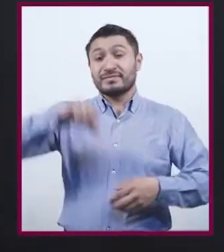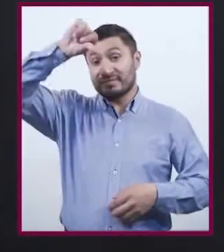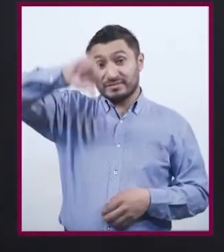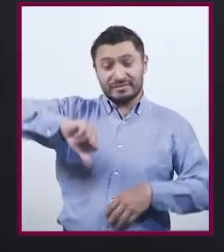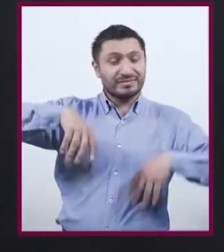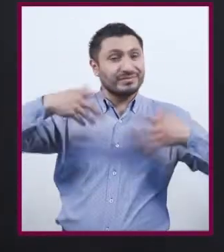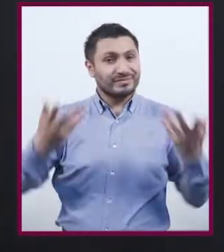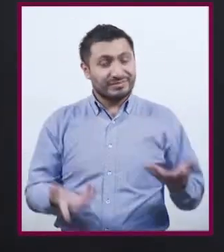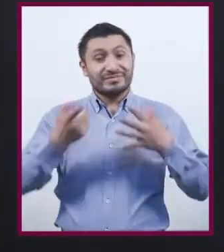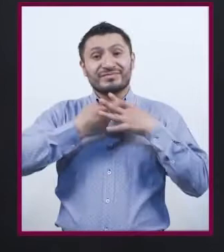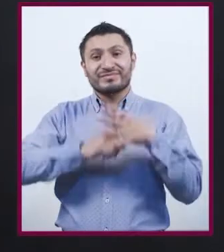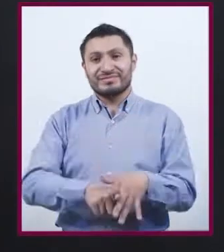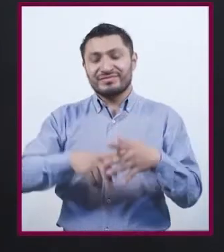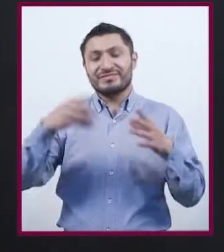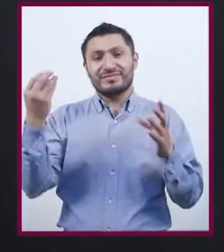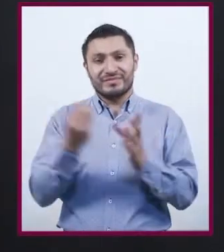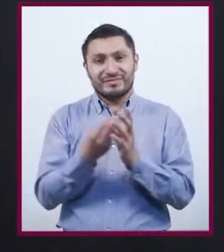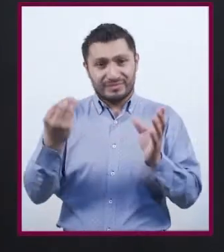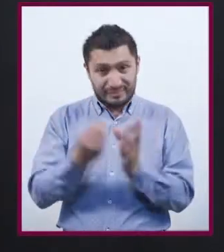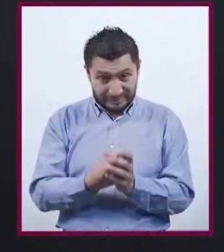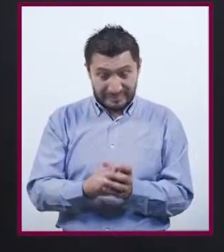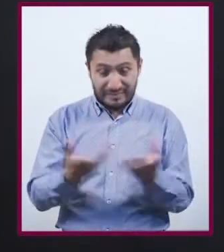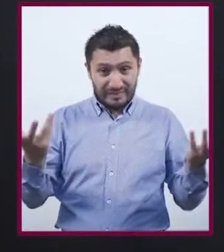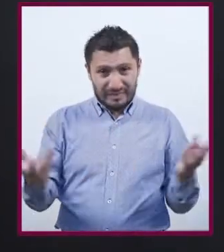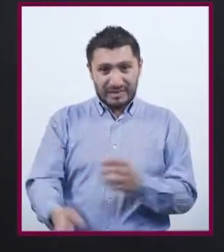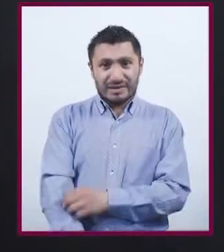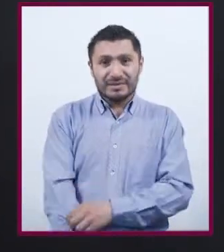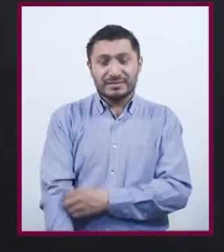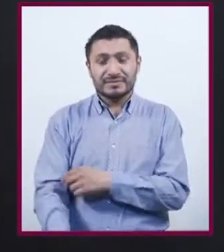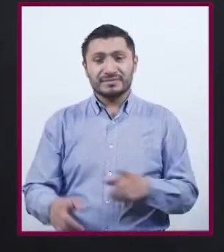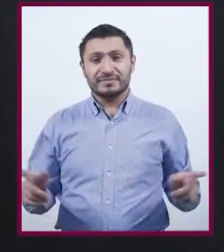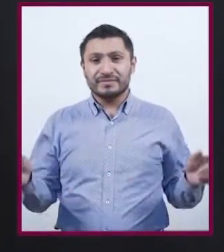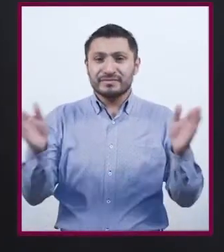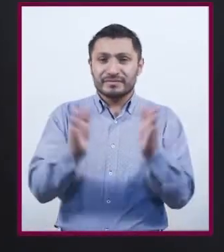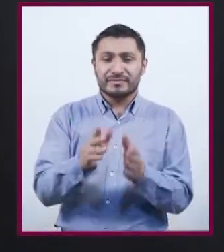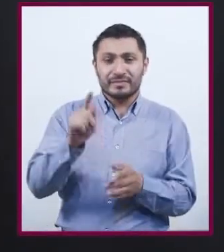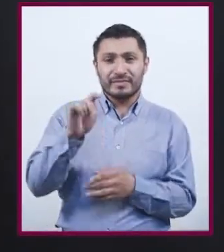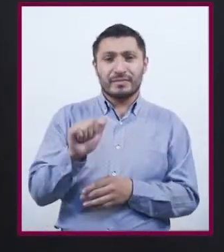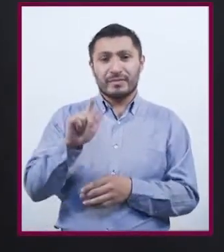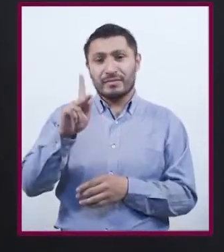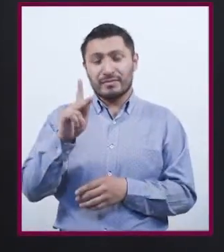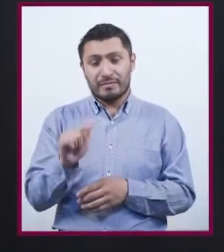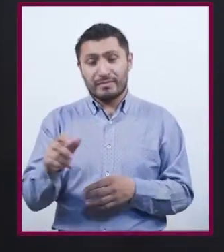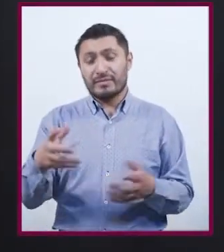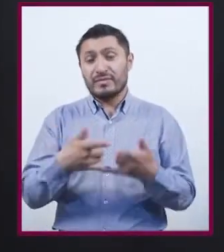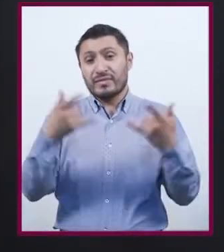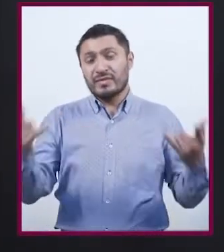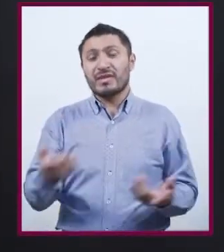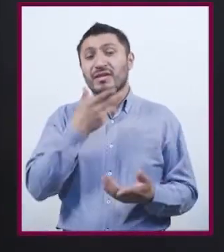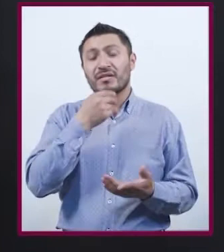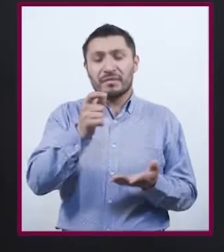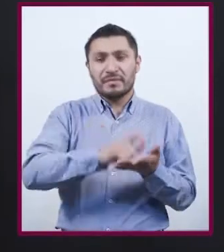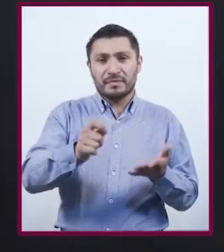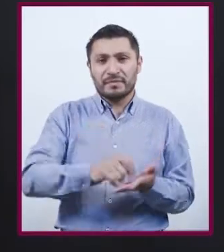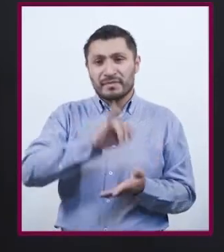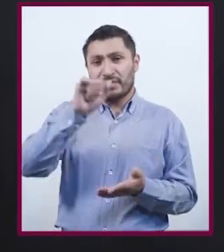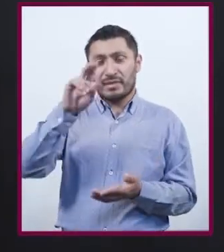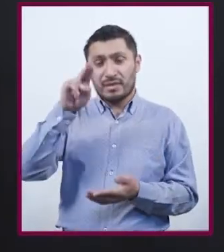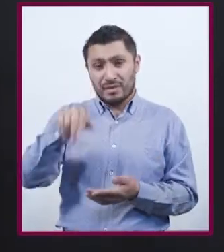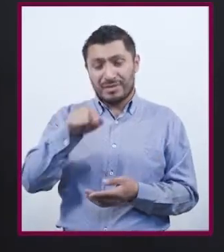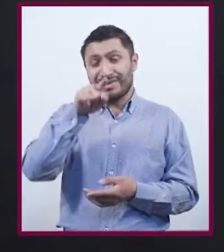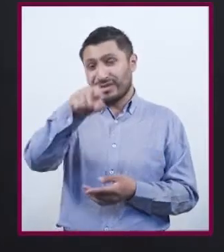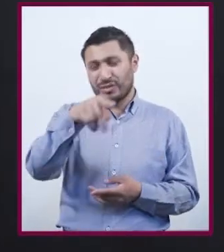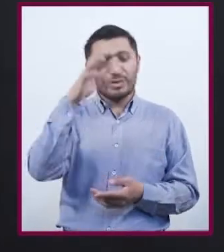Conciencia Histórica. En esta ocasión iniciamos el programa con un pequeño fragmento de Talpa, un cuento del